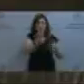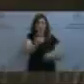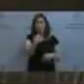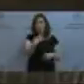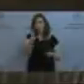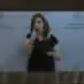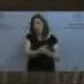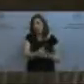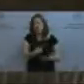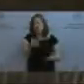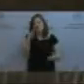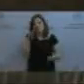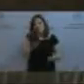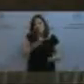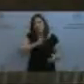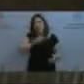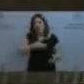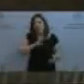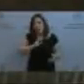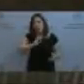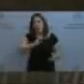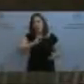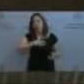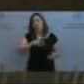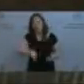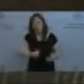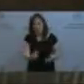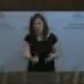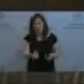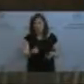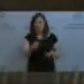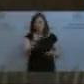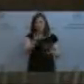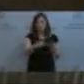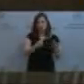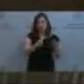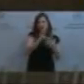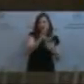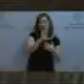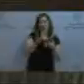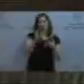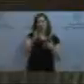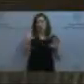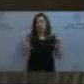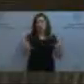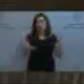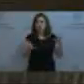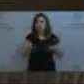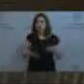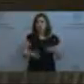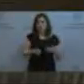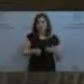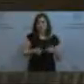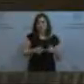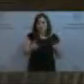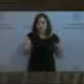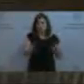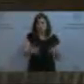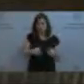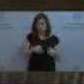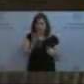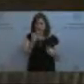pedirá seguramente mañana o pasado la contratación de 3, 7 o 10 ambulancias máximas en el momento que tenga